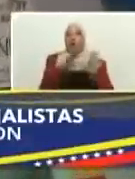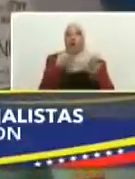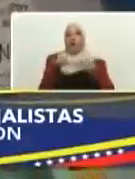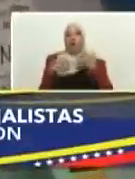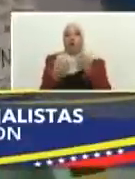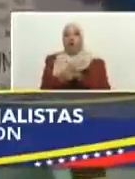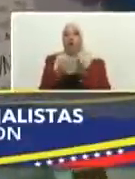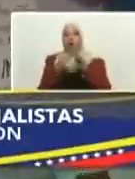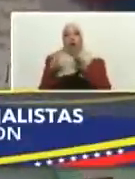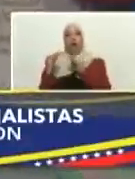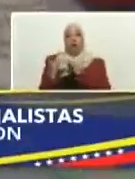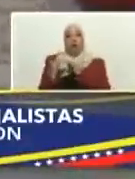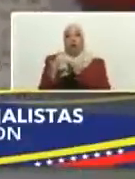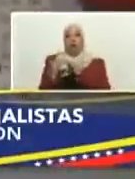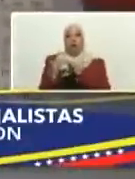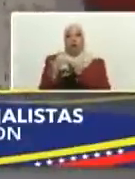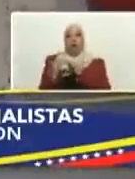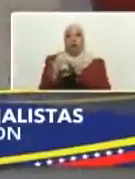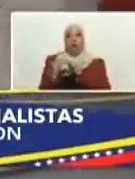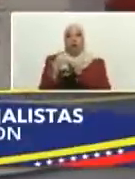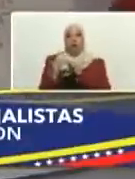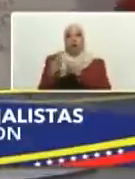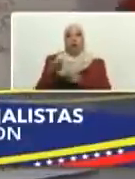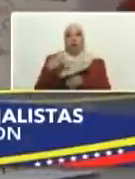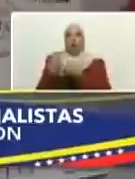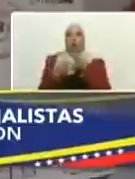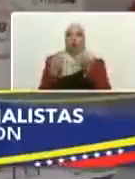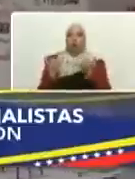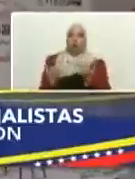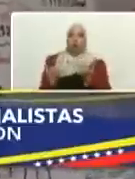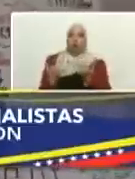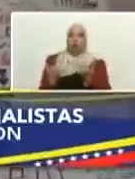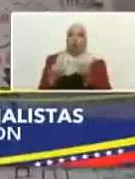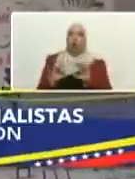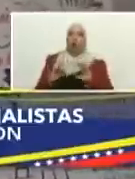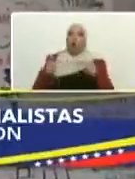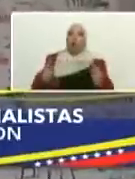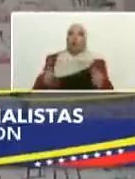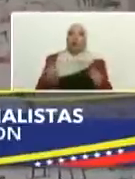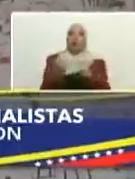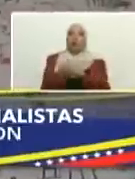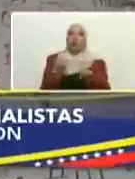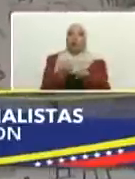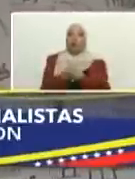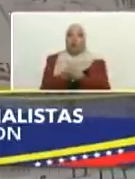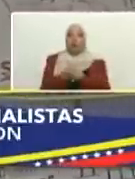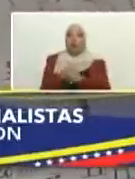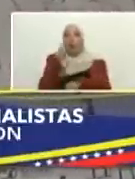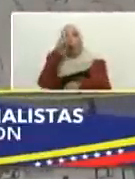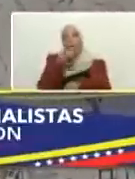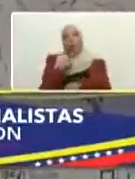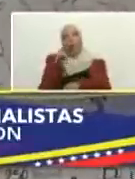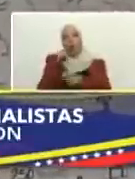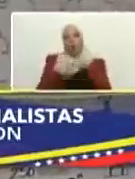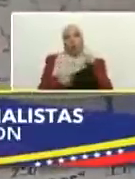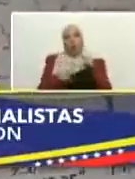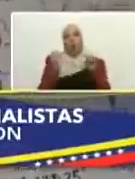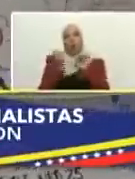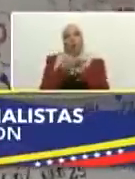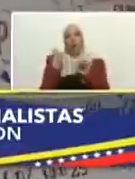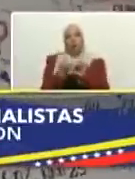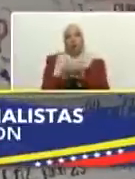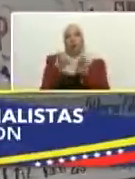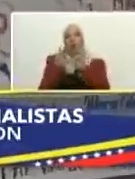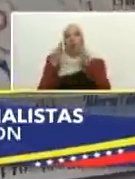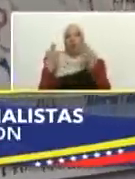4.187 habitantes, y hemos venido desde que empezamos hace un año y medio trabajando con